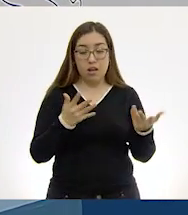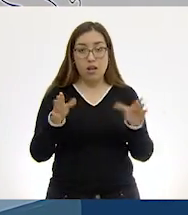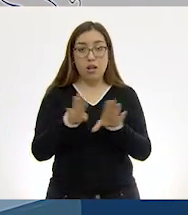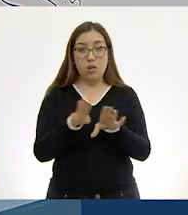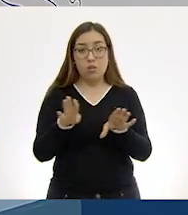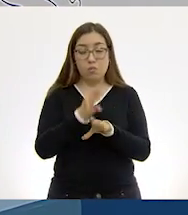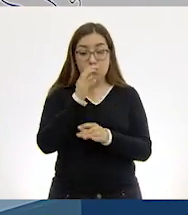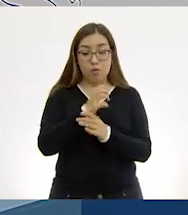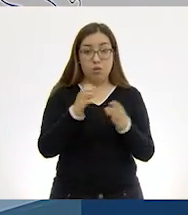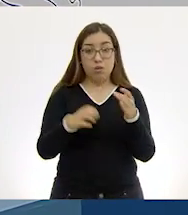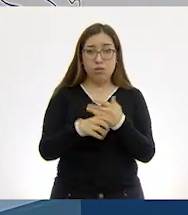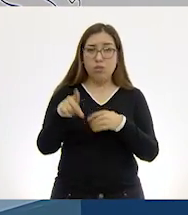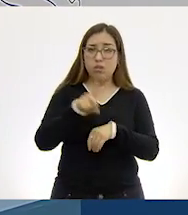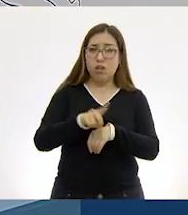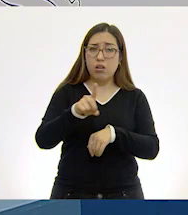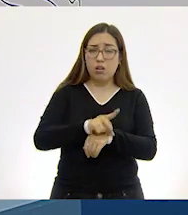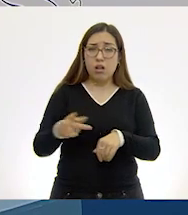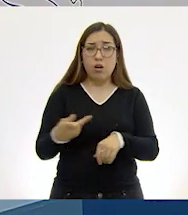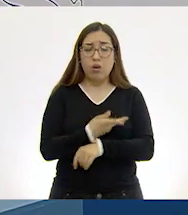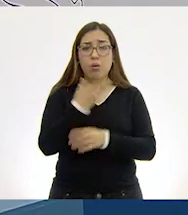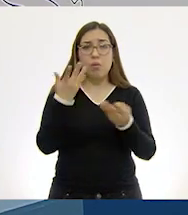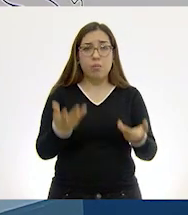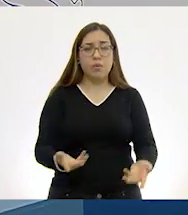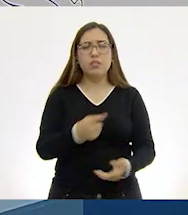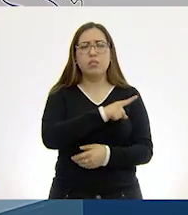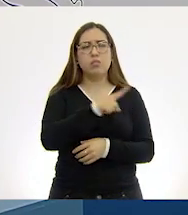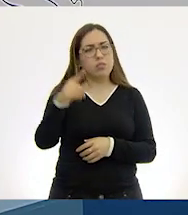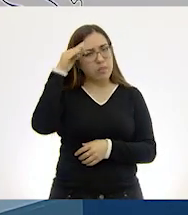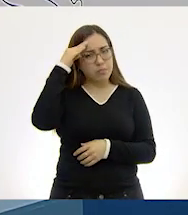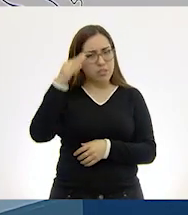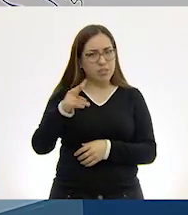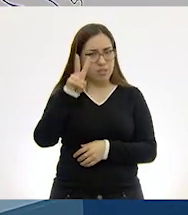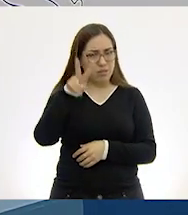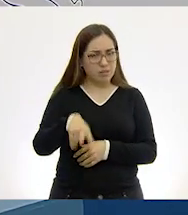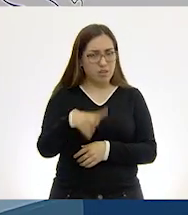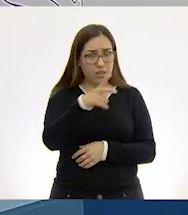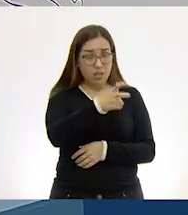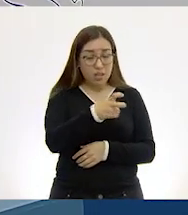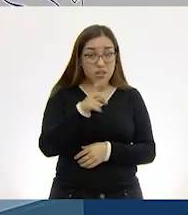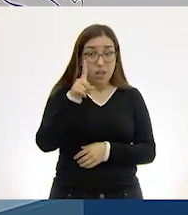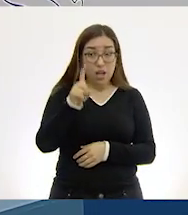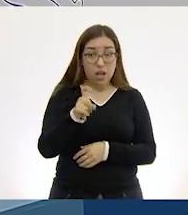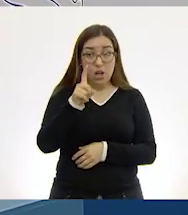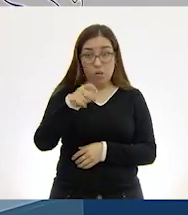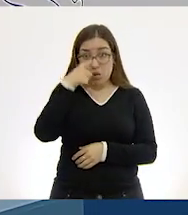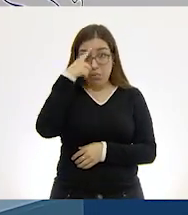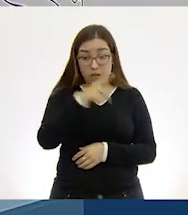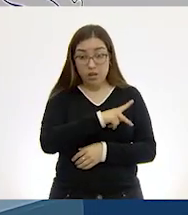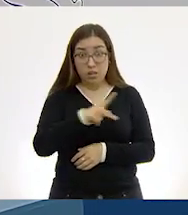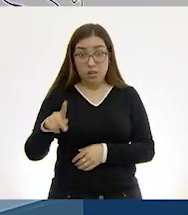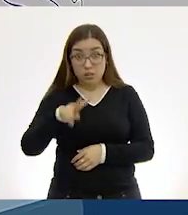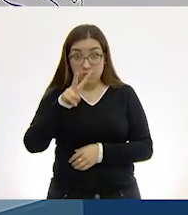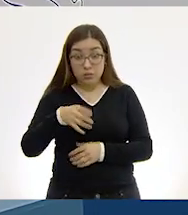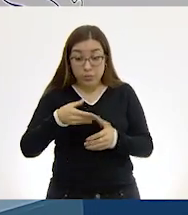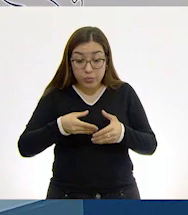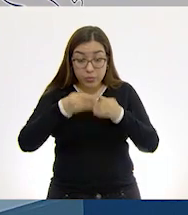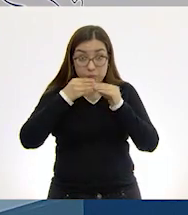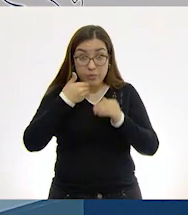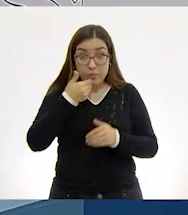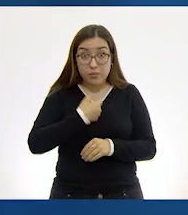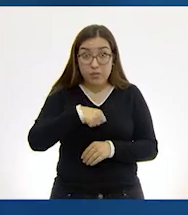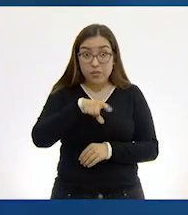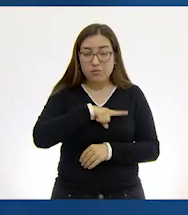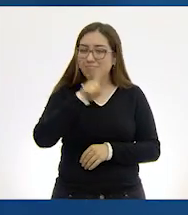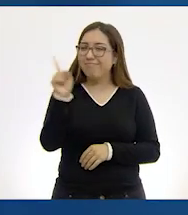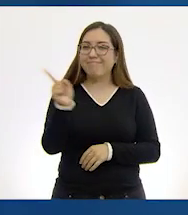constante y que son arrastrados por la corriente, pues la calidad de agua para cada vecino y los seres vivos que habitan ahí pues va a ser muy distinta.